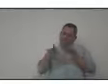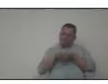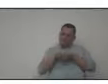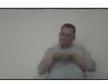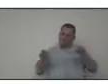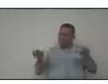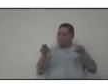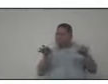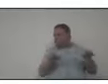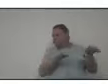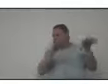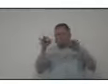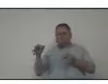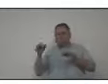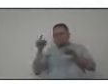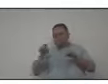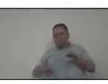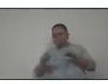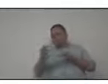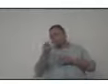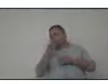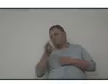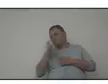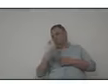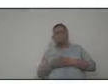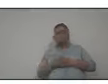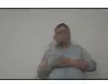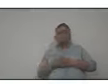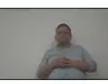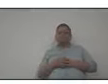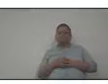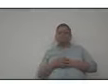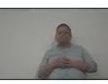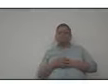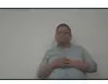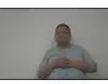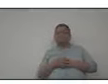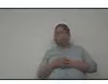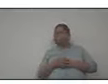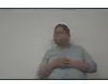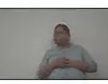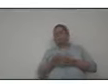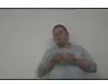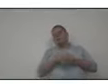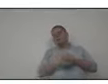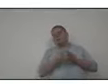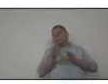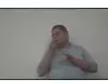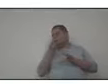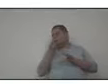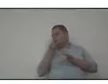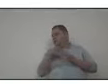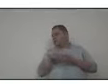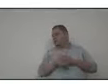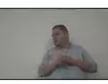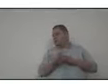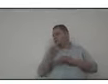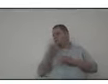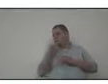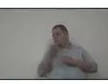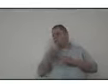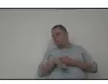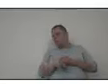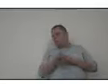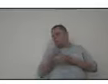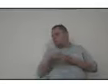la prórroga de Capresoca, y tiene que ver con los medicamentos. Ya decía, mucha gente hemos visto que guarda los medicamentos, o fue usted la que dijo eso, doctora Nuria, se están quedando